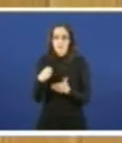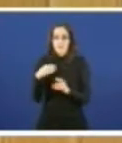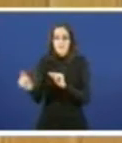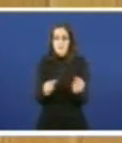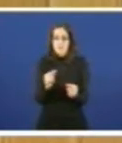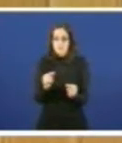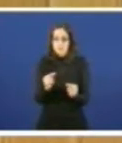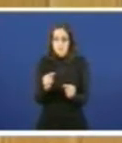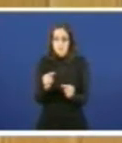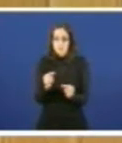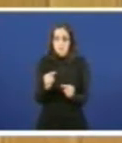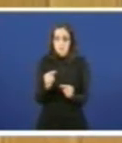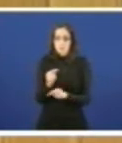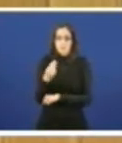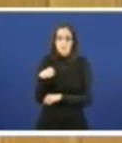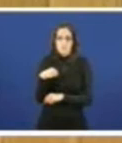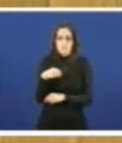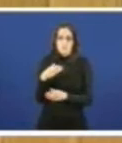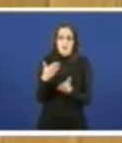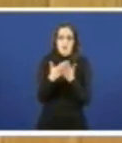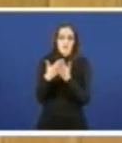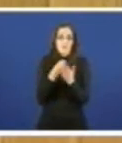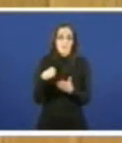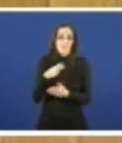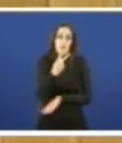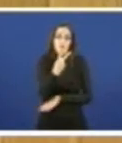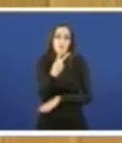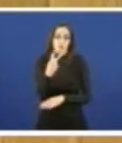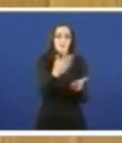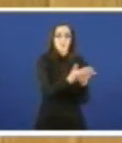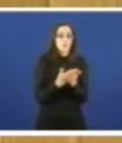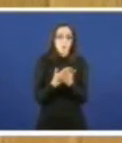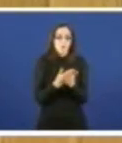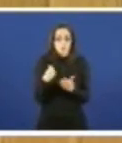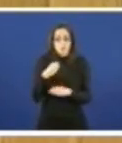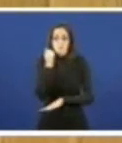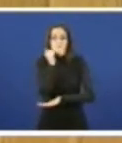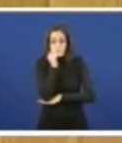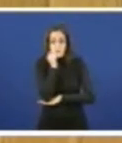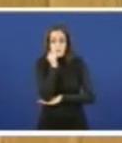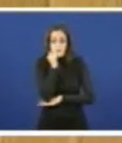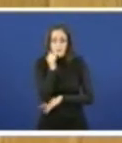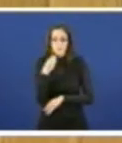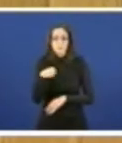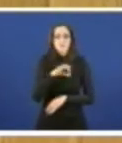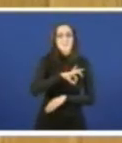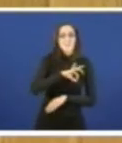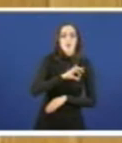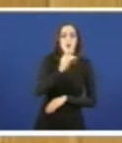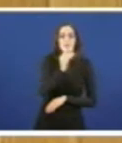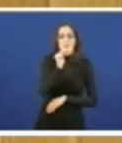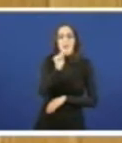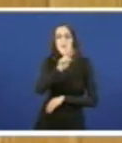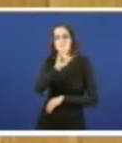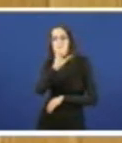Catherine Davis e Francisco Rodríguez, dous grandes estudiosos da figura de Rosalía, a señora Davis lle reprochaba ao